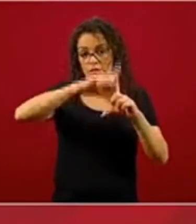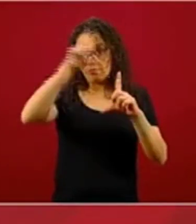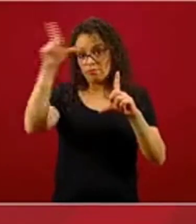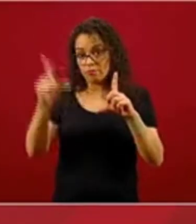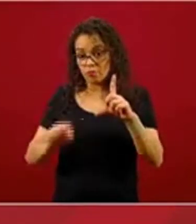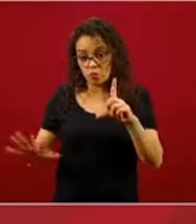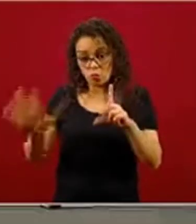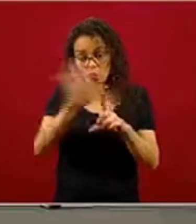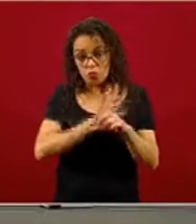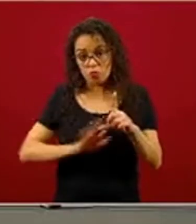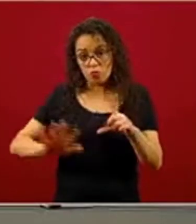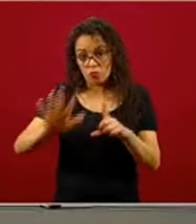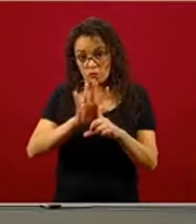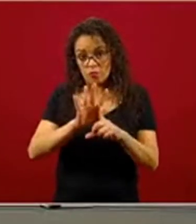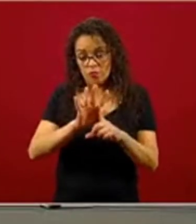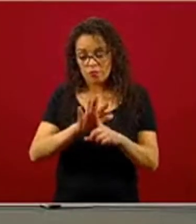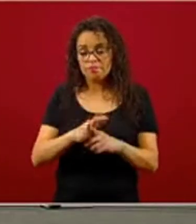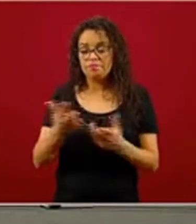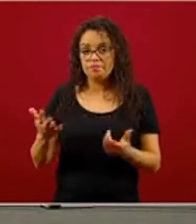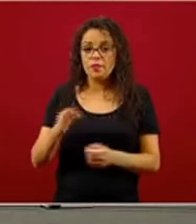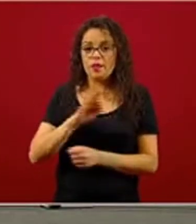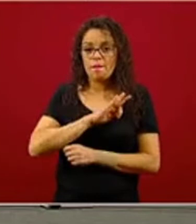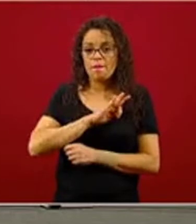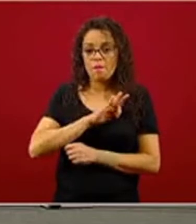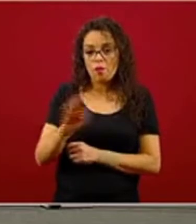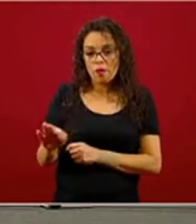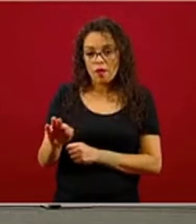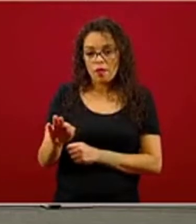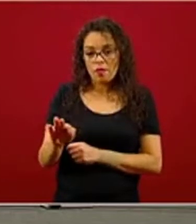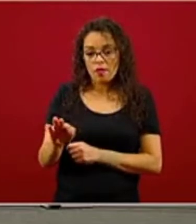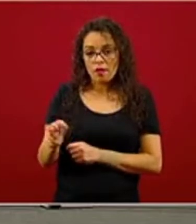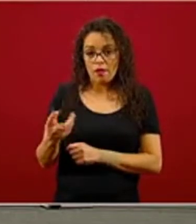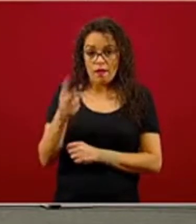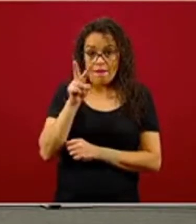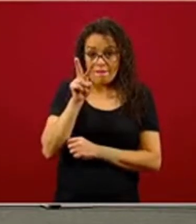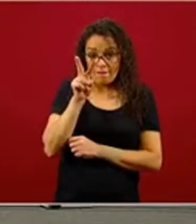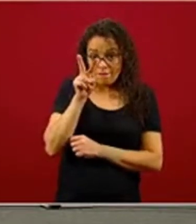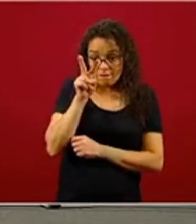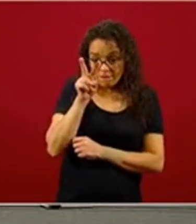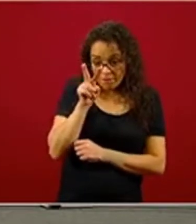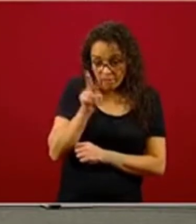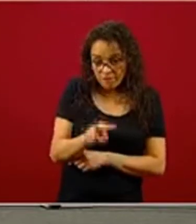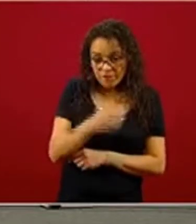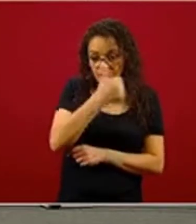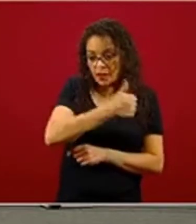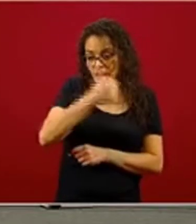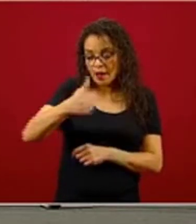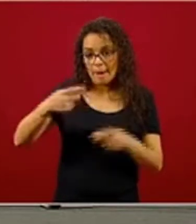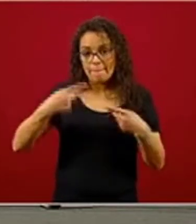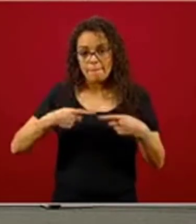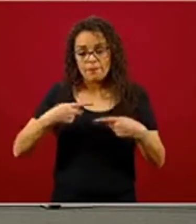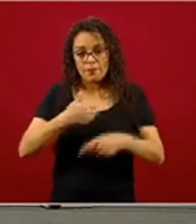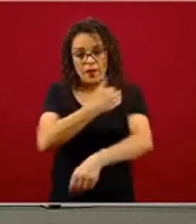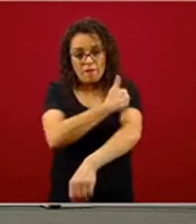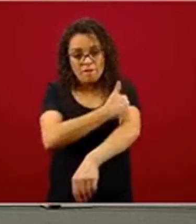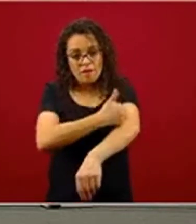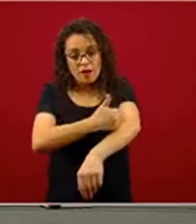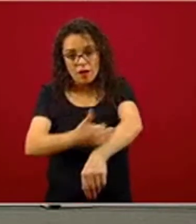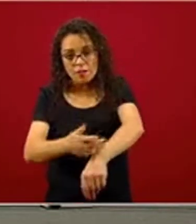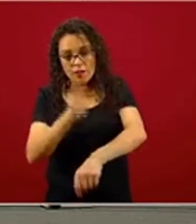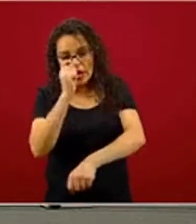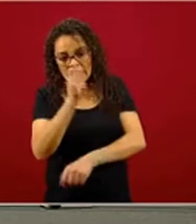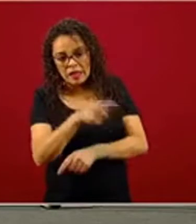que exista un desfase entre la realidad que vive cada persona, cada familia, cada comunidad